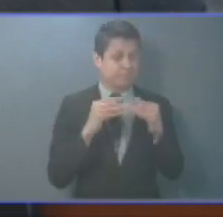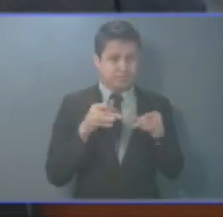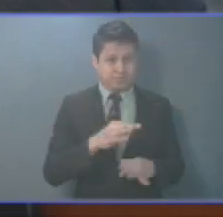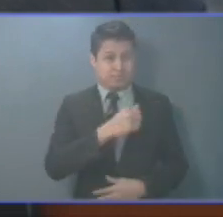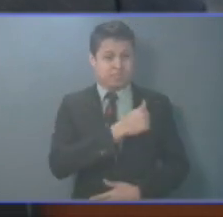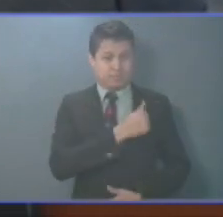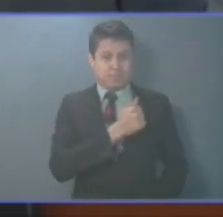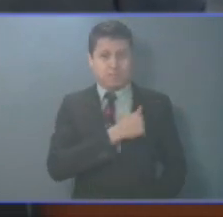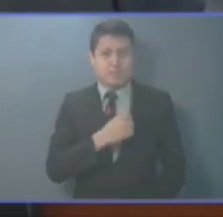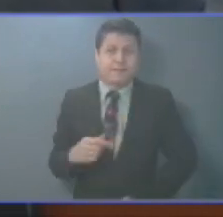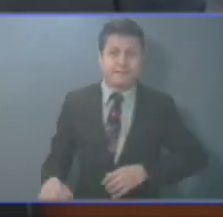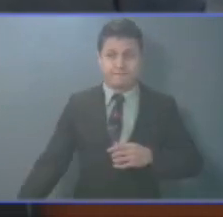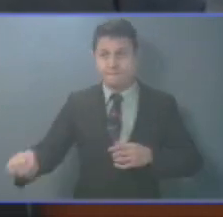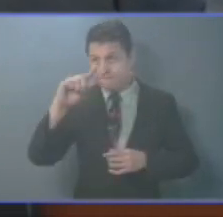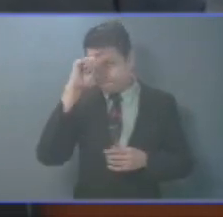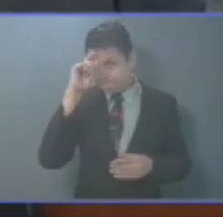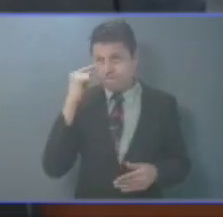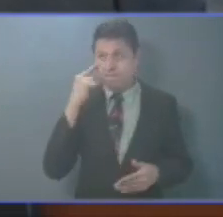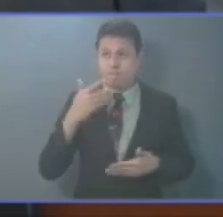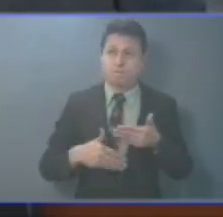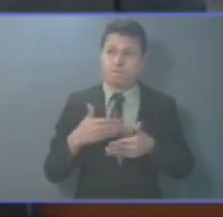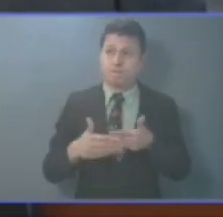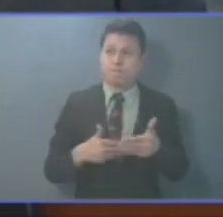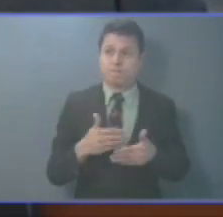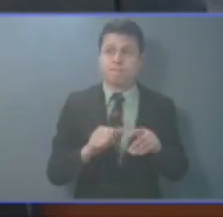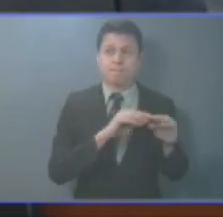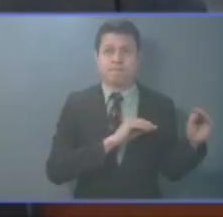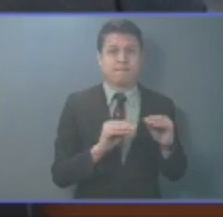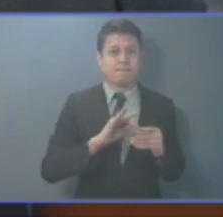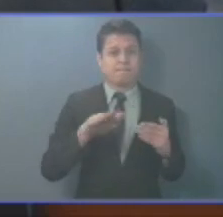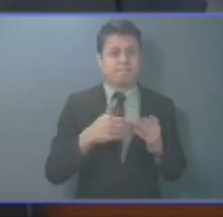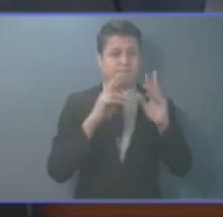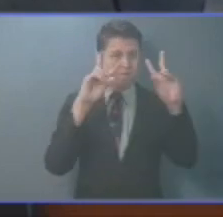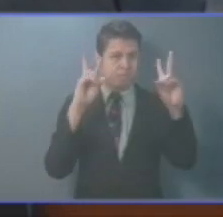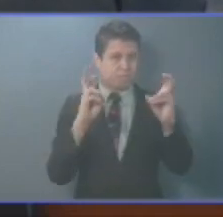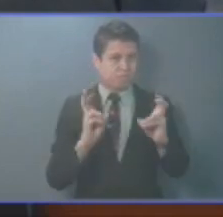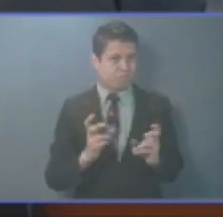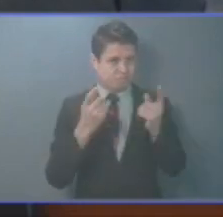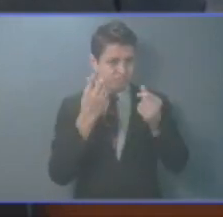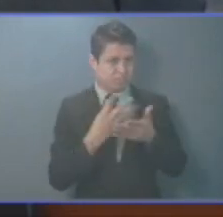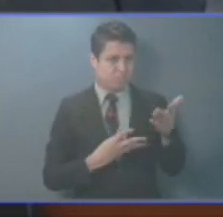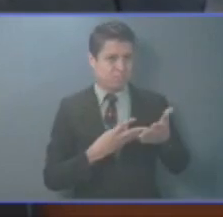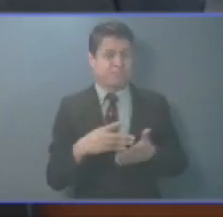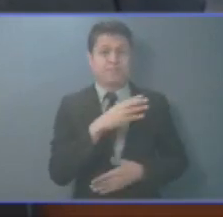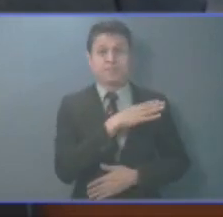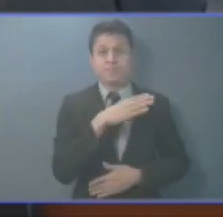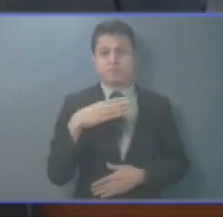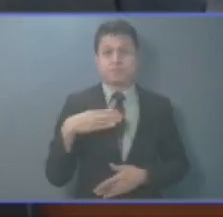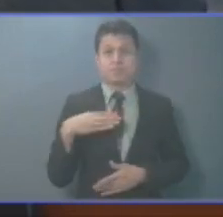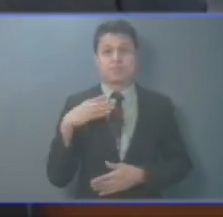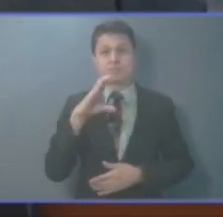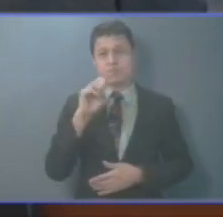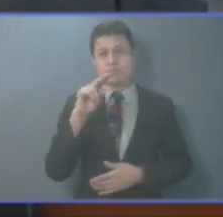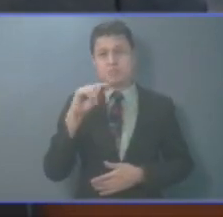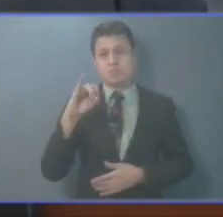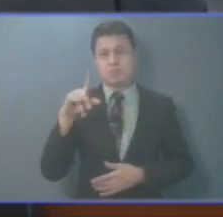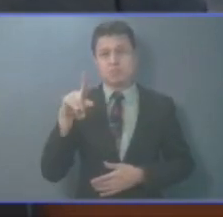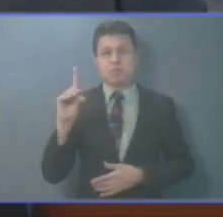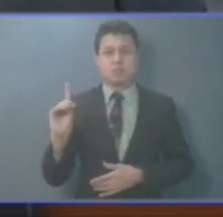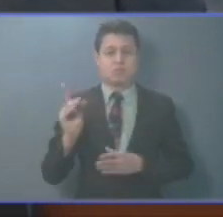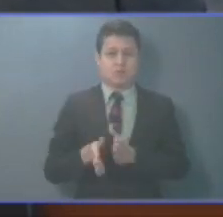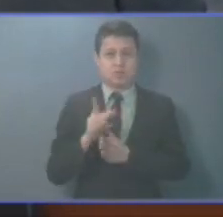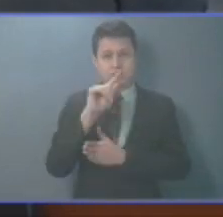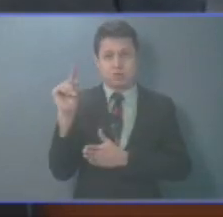del seguimiento y monitoreo para el cumplimiento de las mismas. El CONAIPD es una institución con